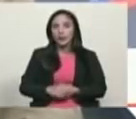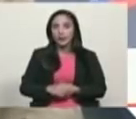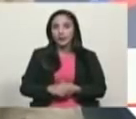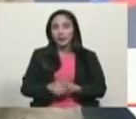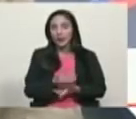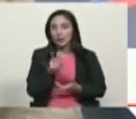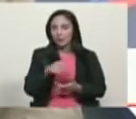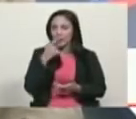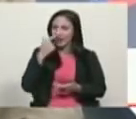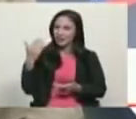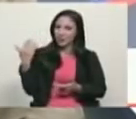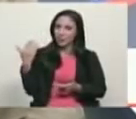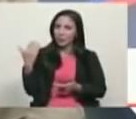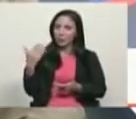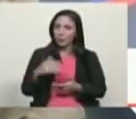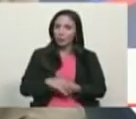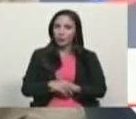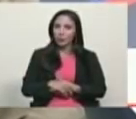se produjo en su momento